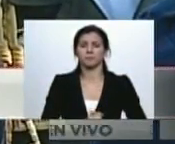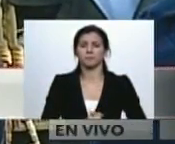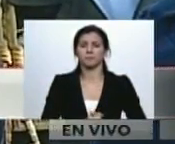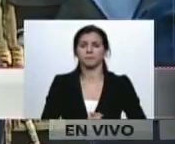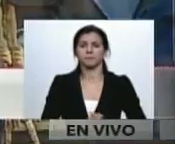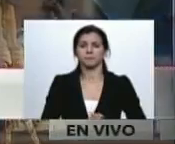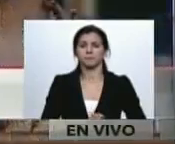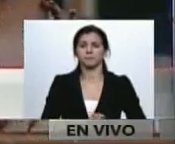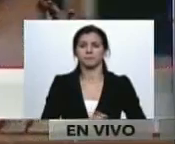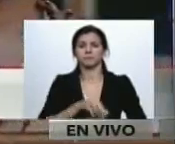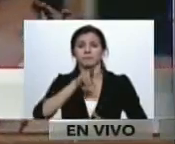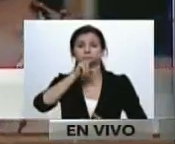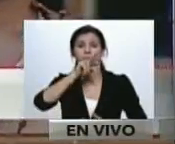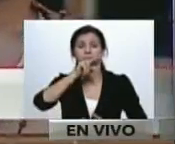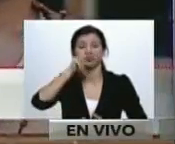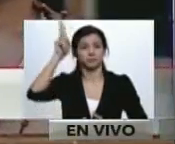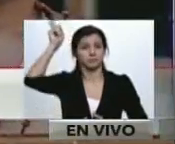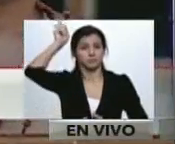Wakupenak me pori.